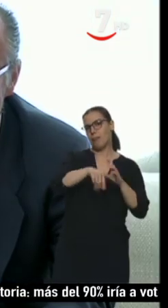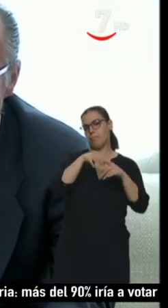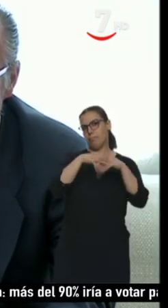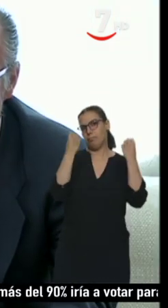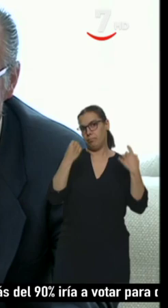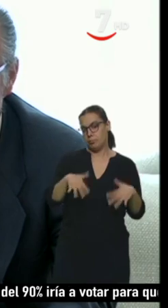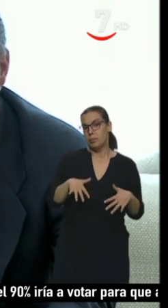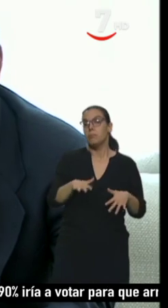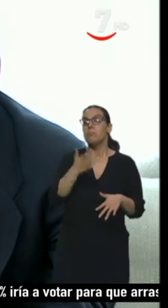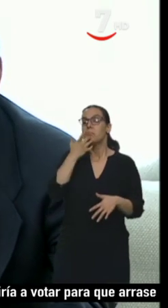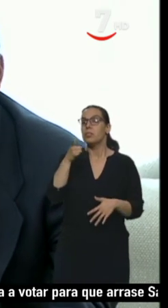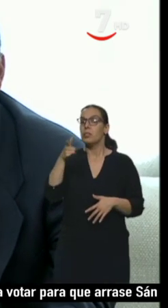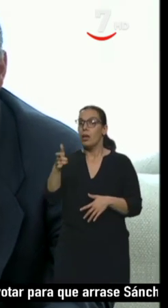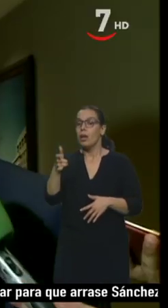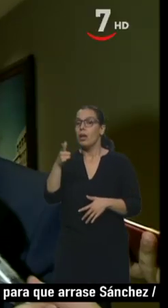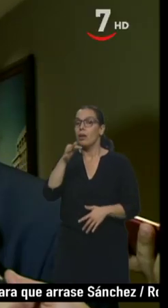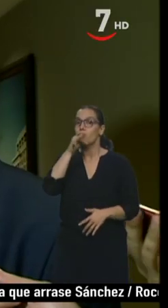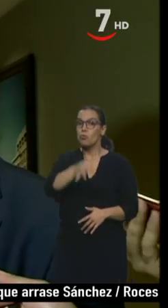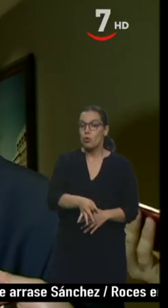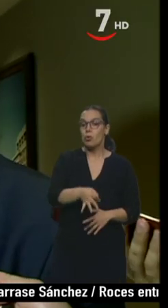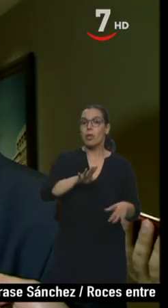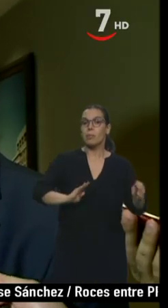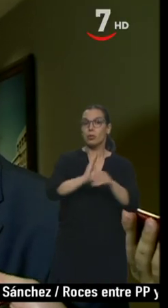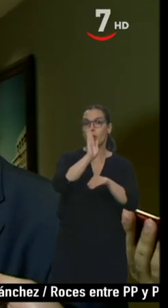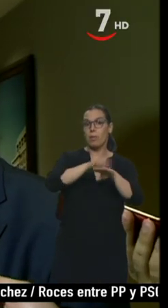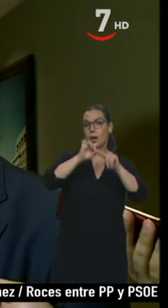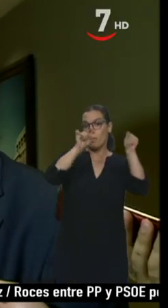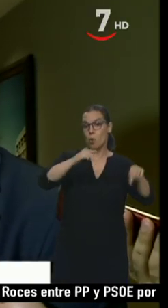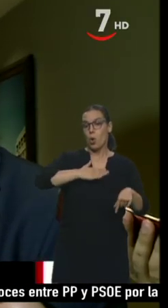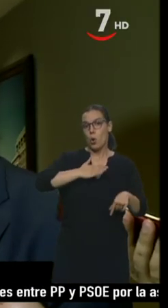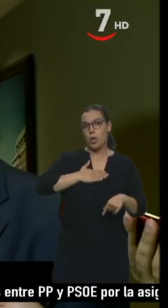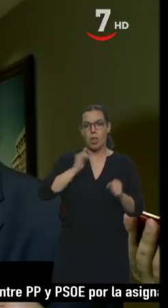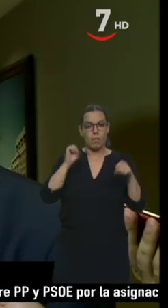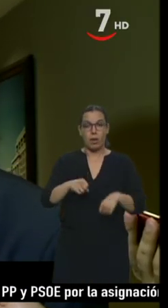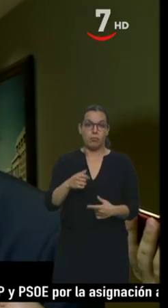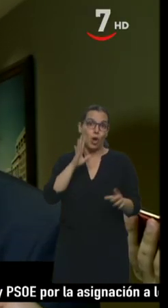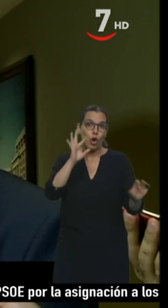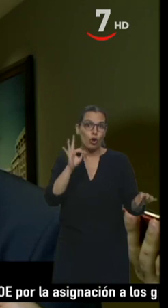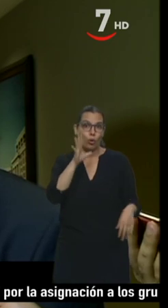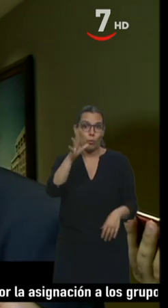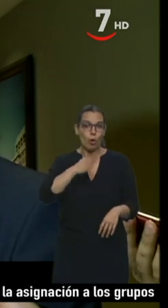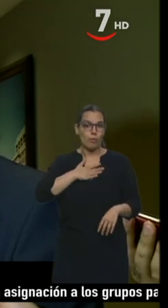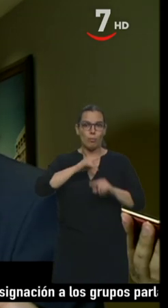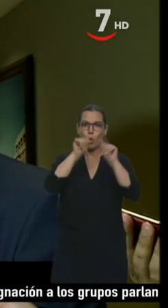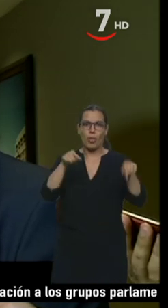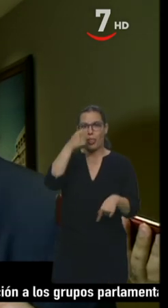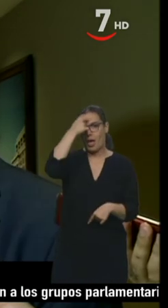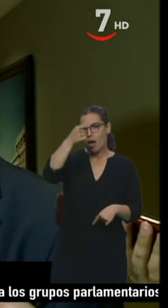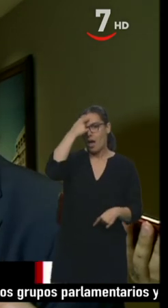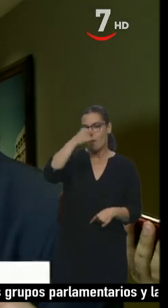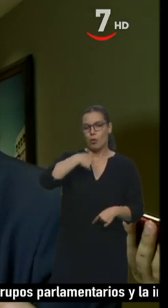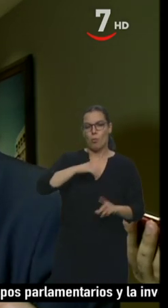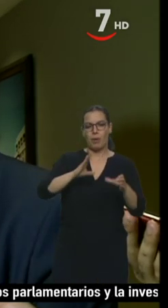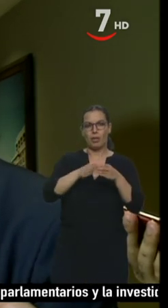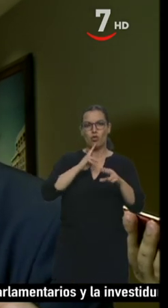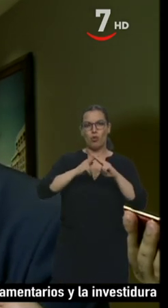presidente le ofrezca inversiones para su provincia. Efectivamente, si es que yo estoy aquí para Por Ávila. Es la provincia de Ávila, yo creo que es una provincia